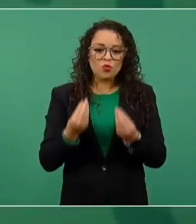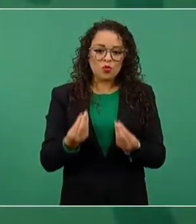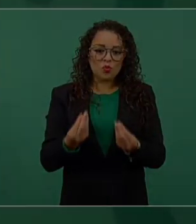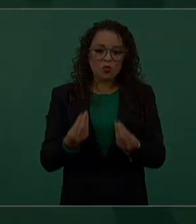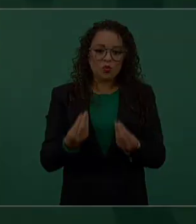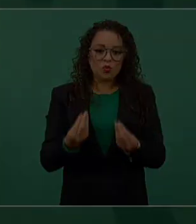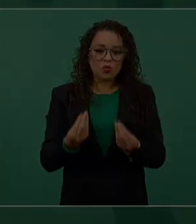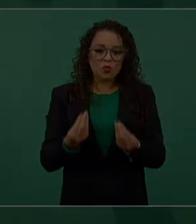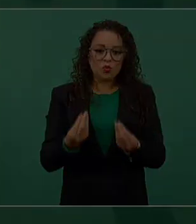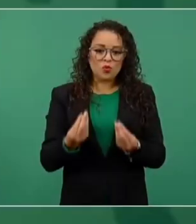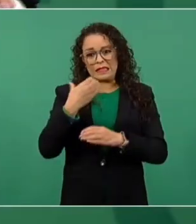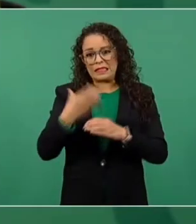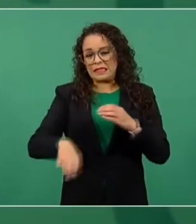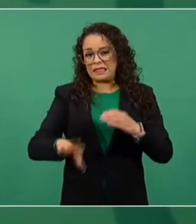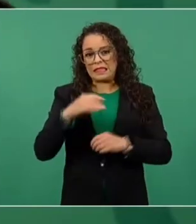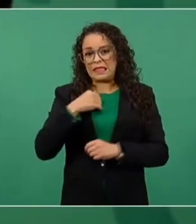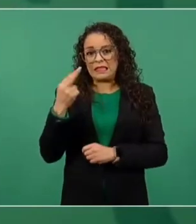celebrar.